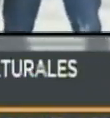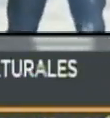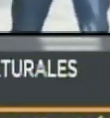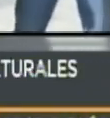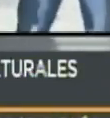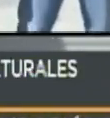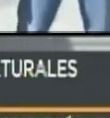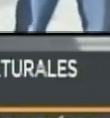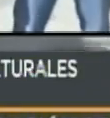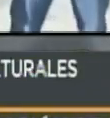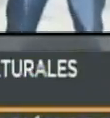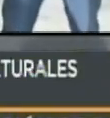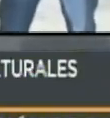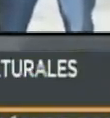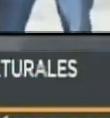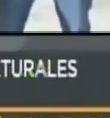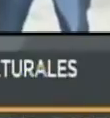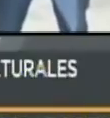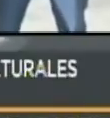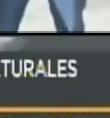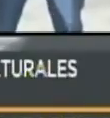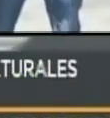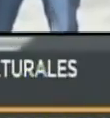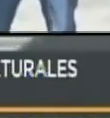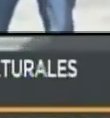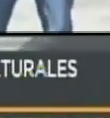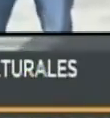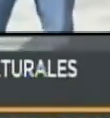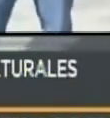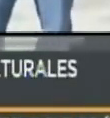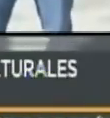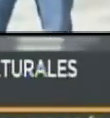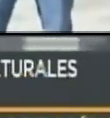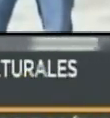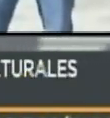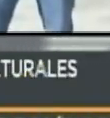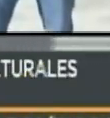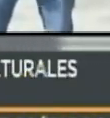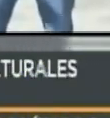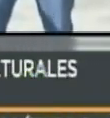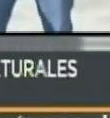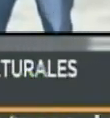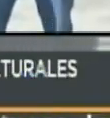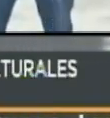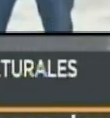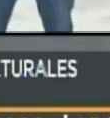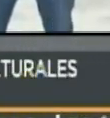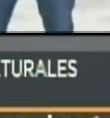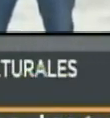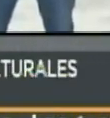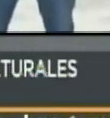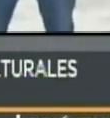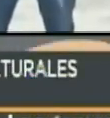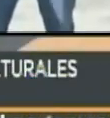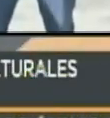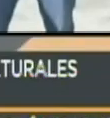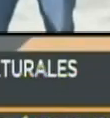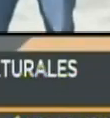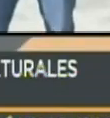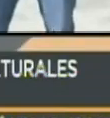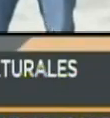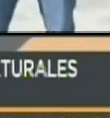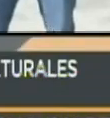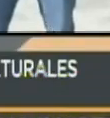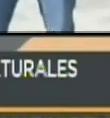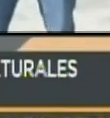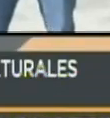saludo a todas las personas que nos están viendo en este momento. Como lo dijo el compañero, bueno, nosotros actualmente, como lo pueden observar en las piscinas,